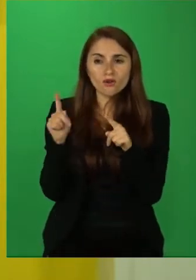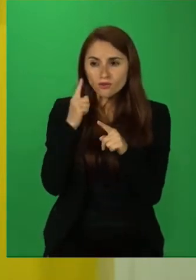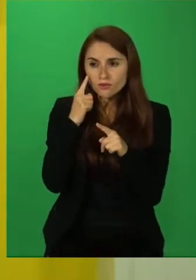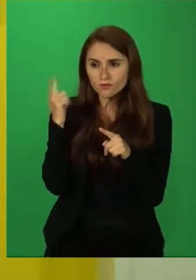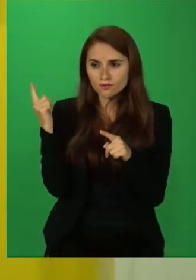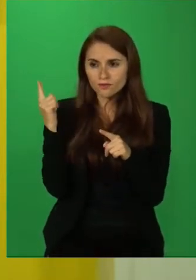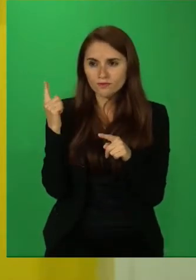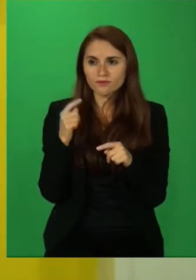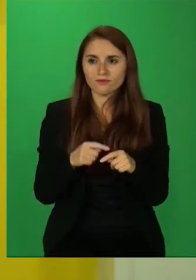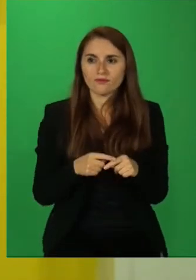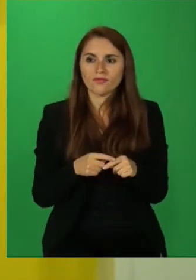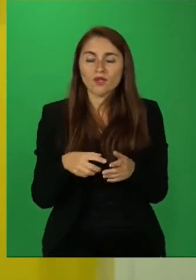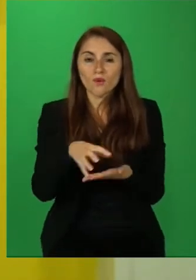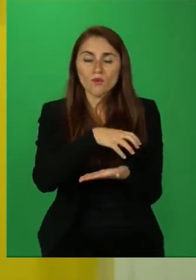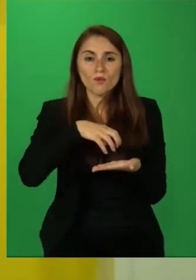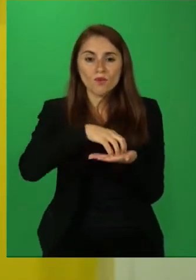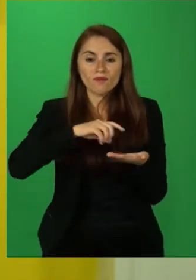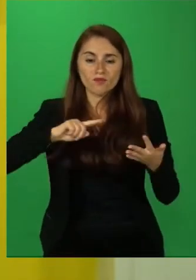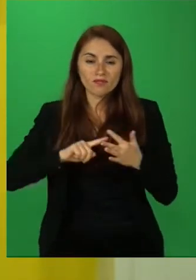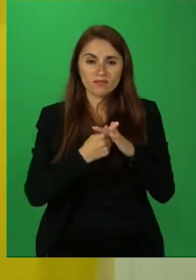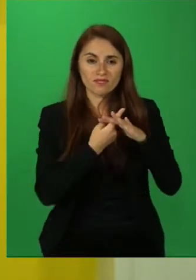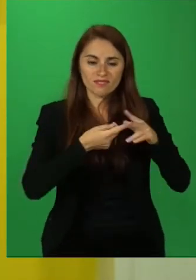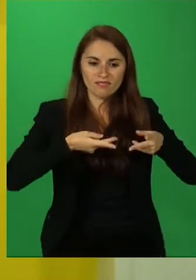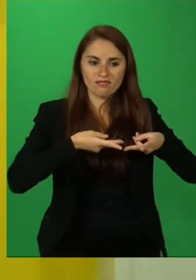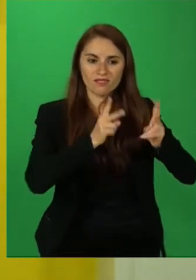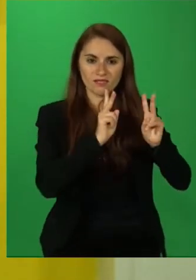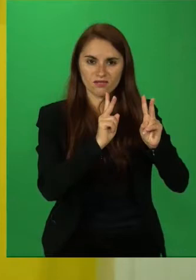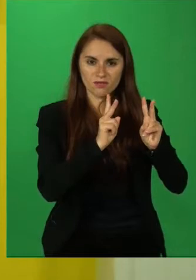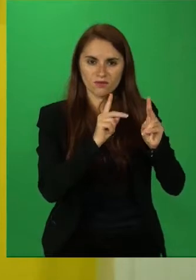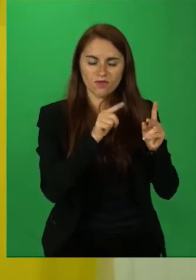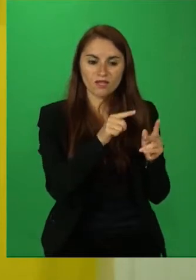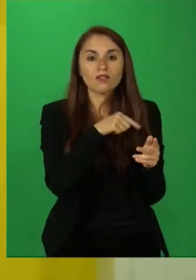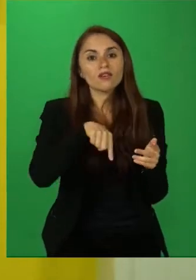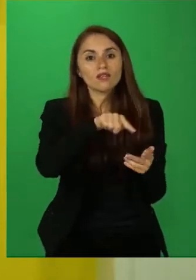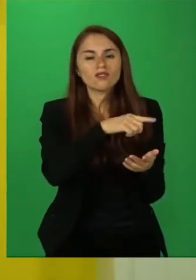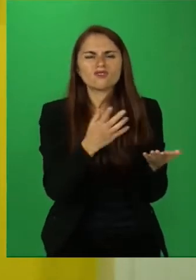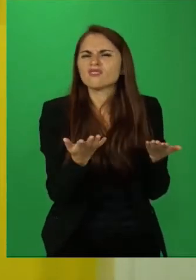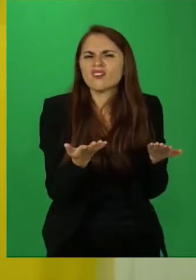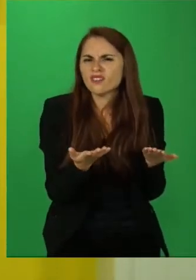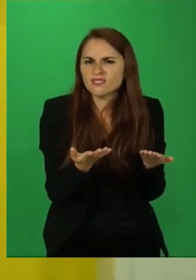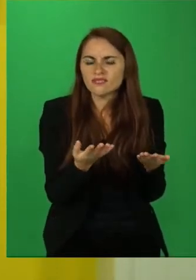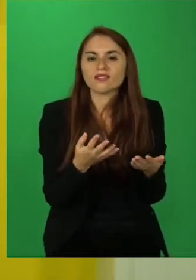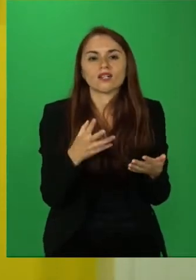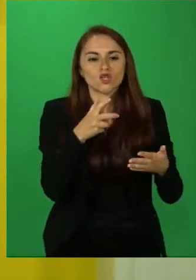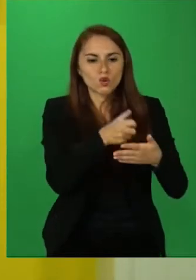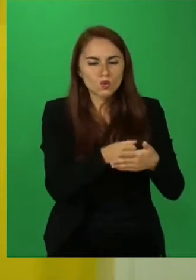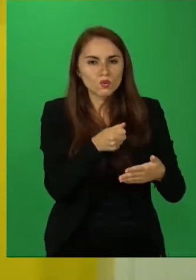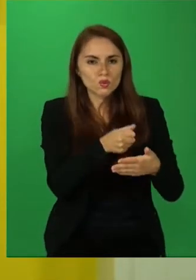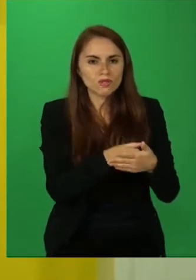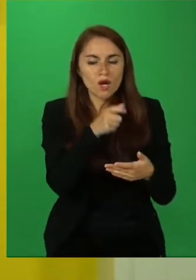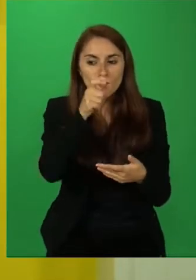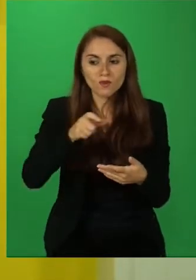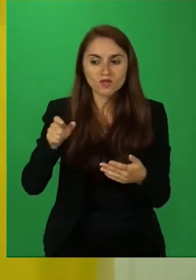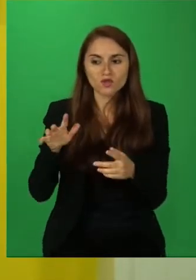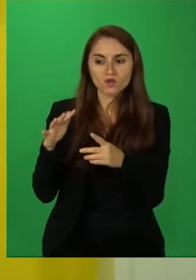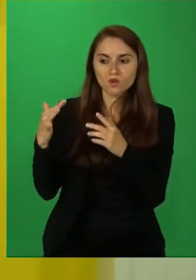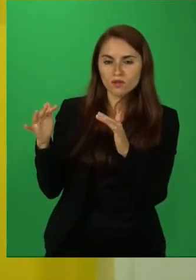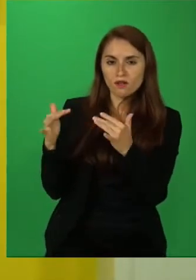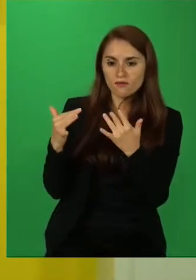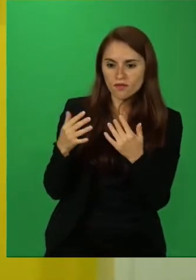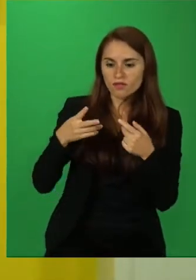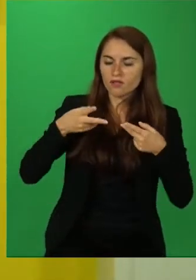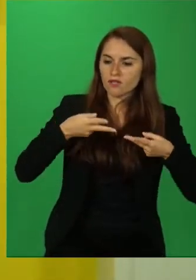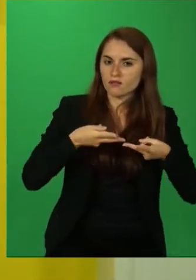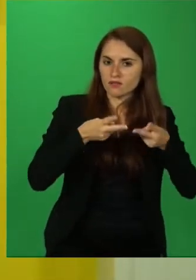derechos indígenas. ¿Qué hacen los indígenas? Sabemos que luchan por el reconocimiento de sus derechos, como los